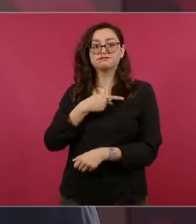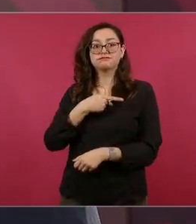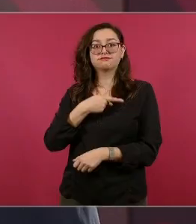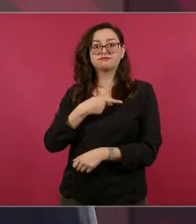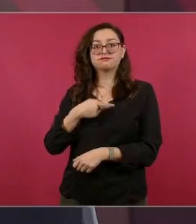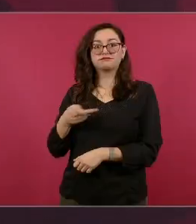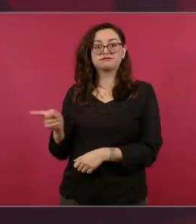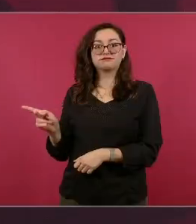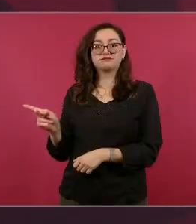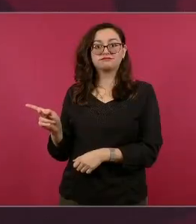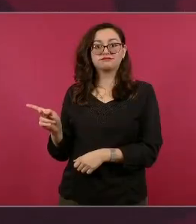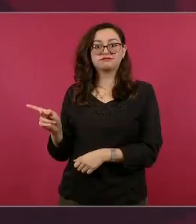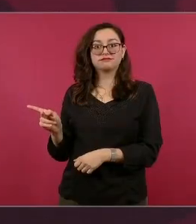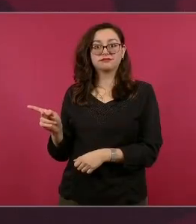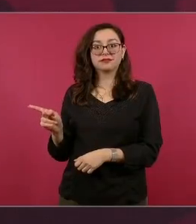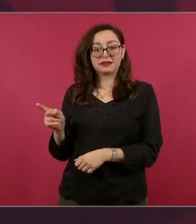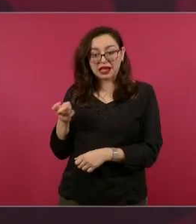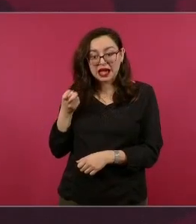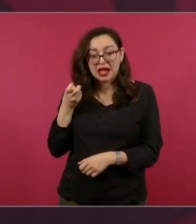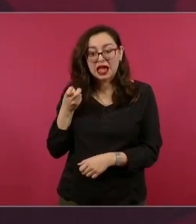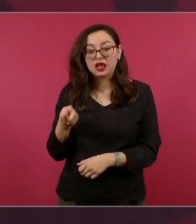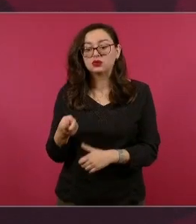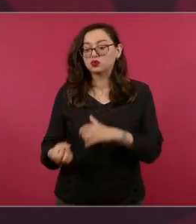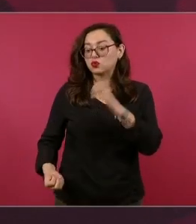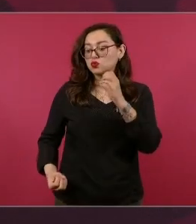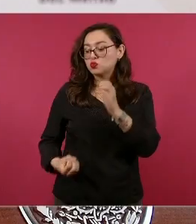Esa es la esencia del humanismo.